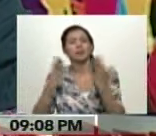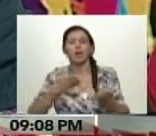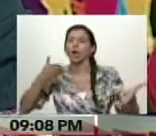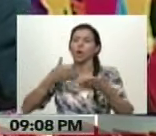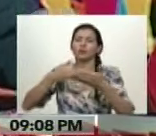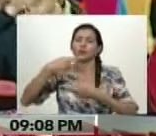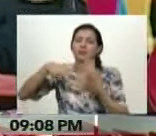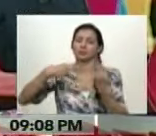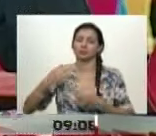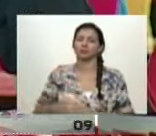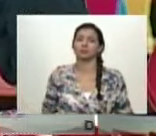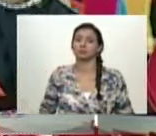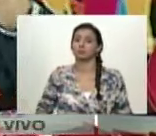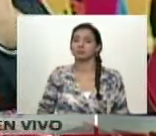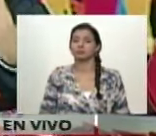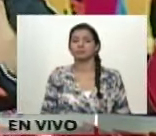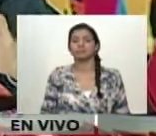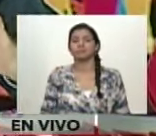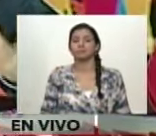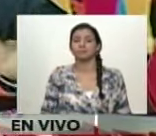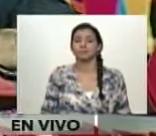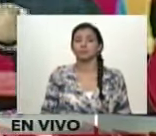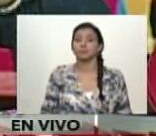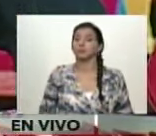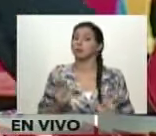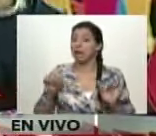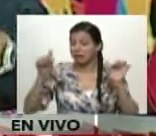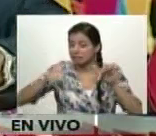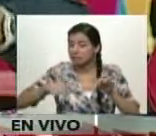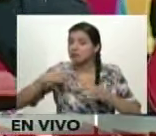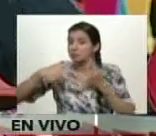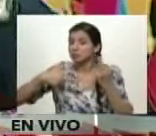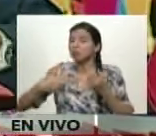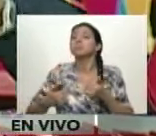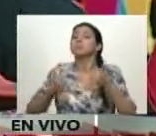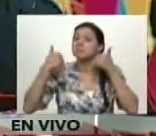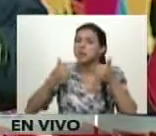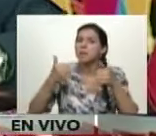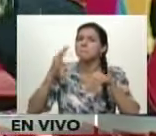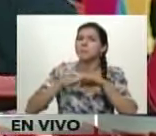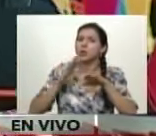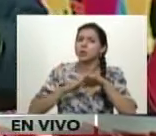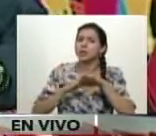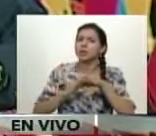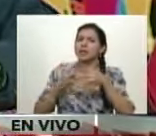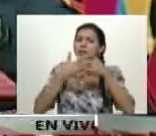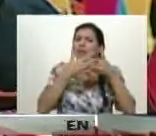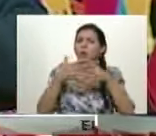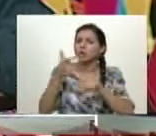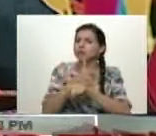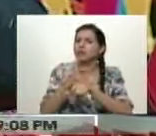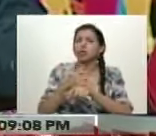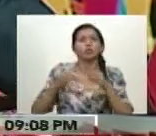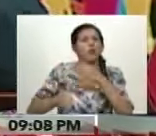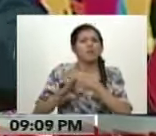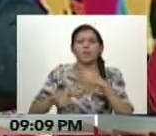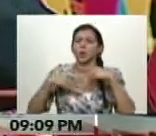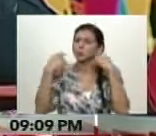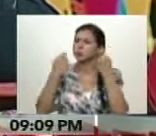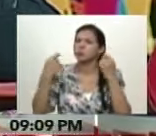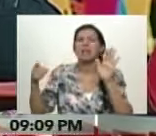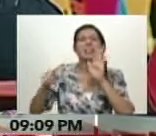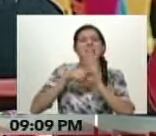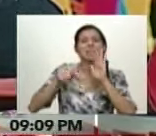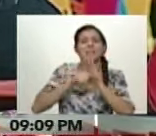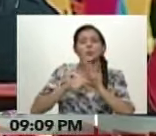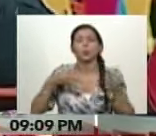bolivariana. Algo estamos haciendo bien, que el imperialismo ha mantenido su campaña contra nosotros casi al mismo nivel que